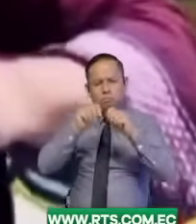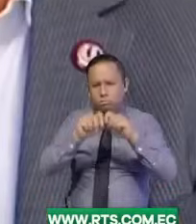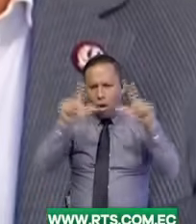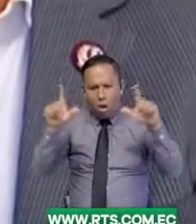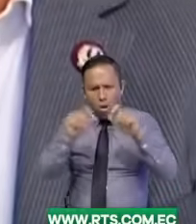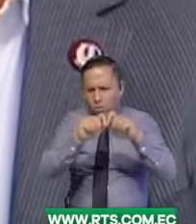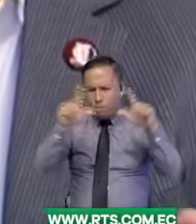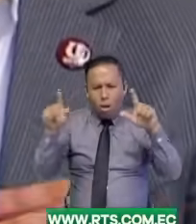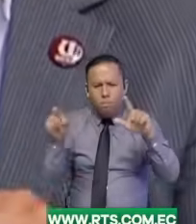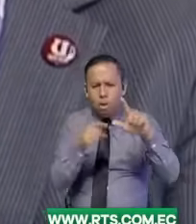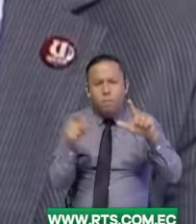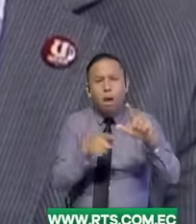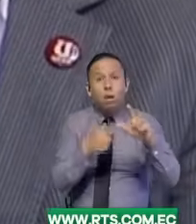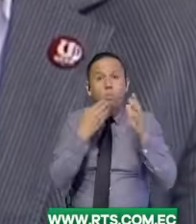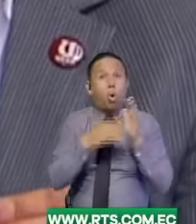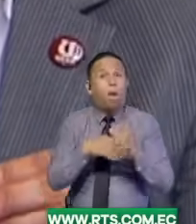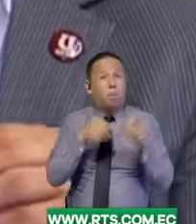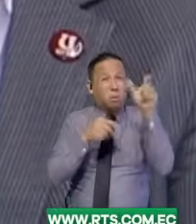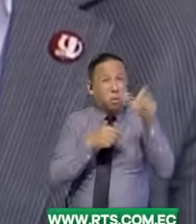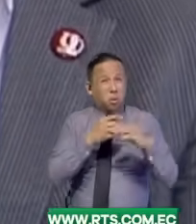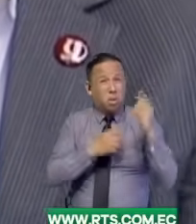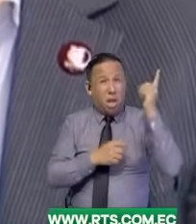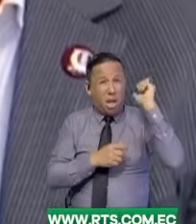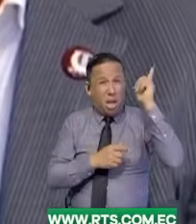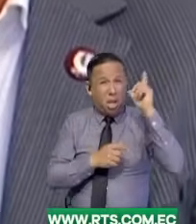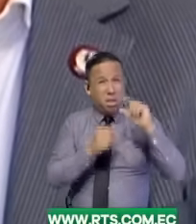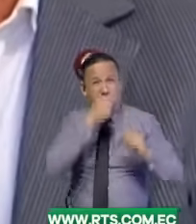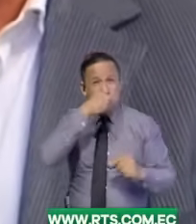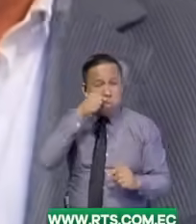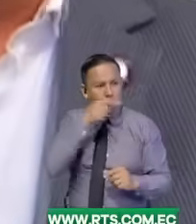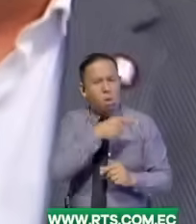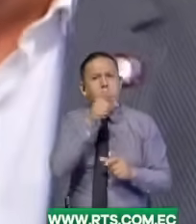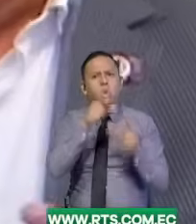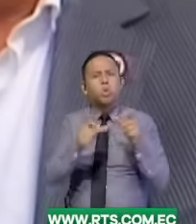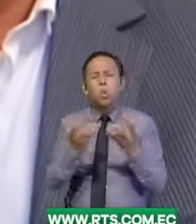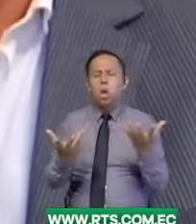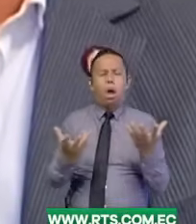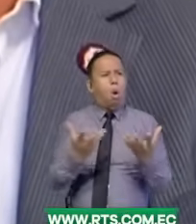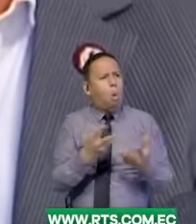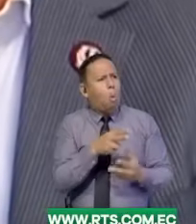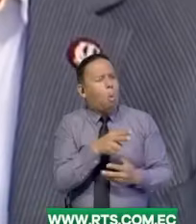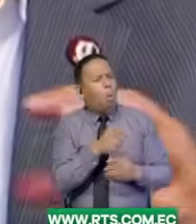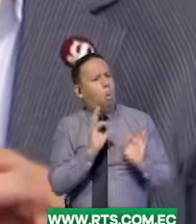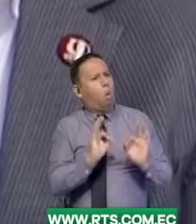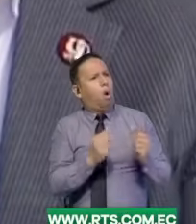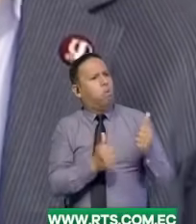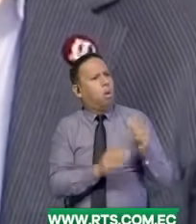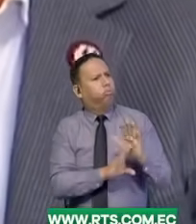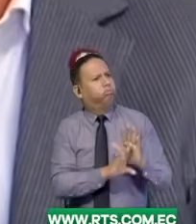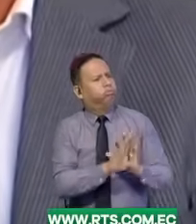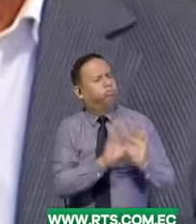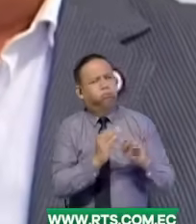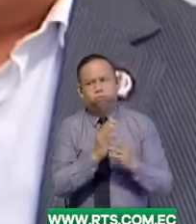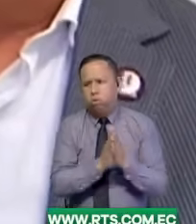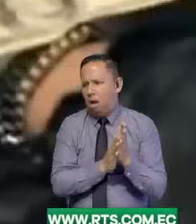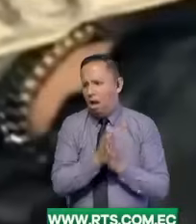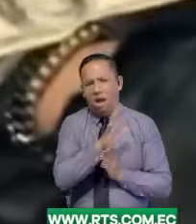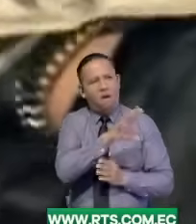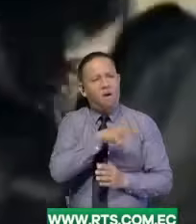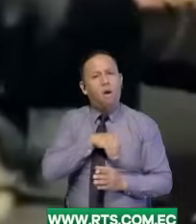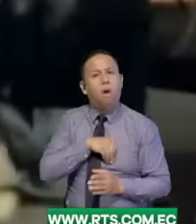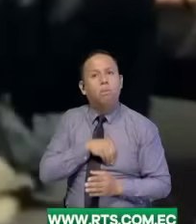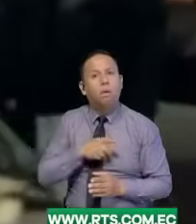narcocorridos, quieren que le vean como un héroe, como un Robin Hood de la época actual. Y terminan involucrándose con estos grupos